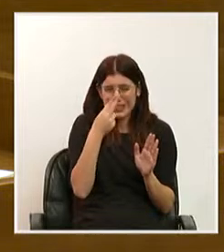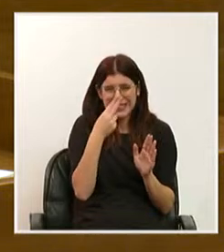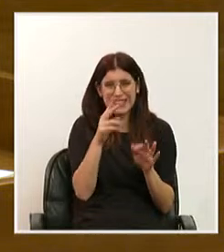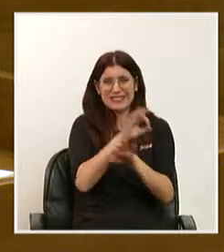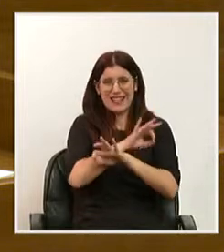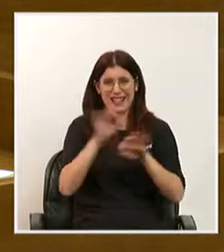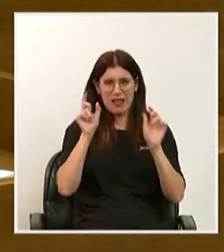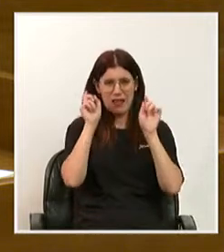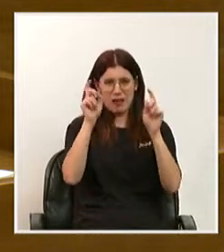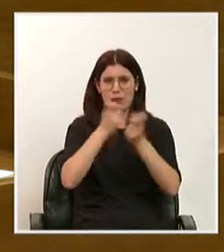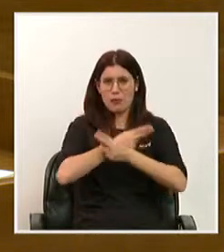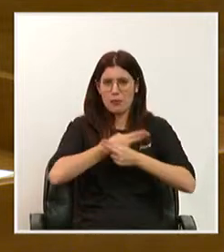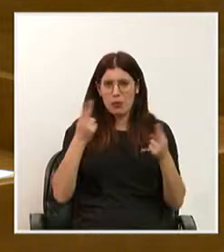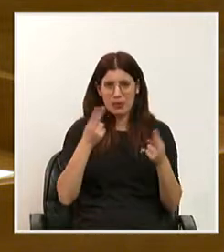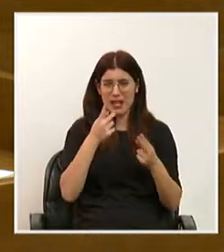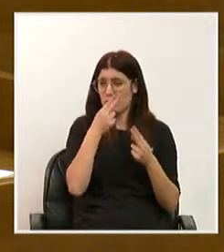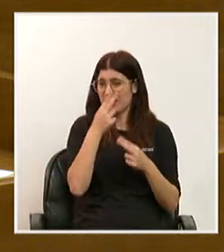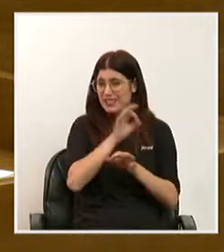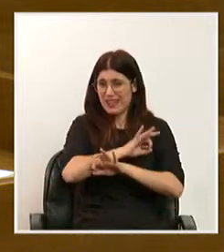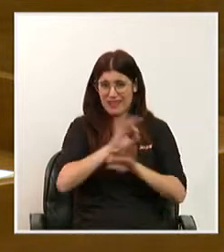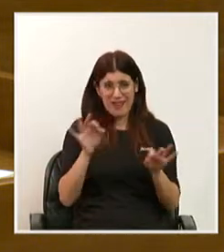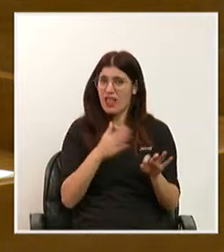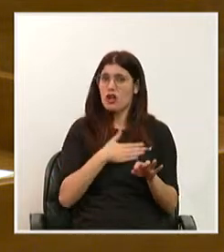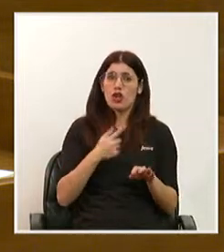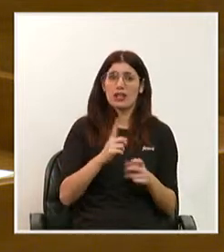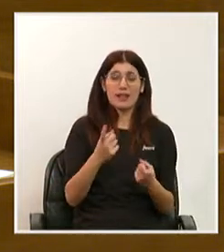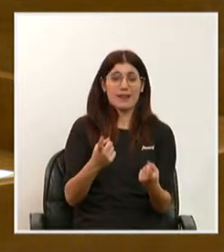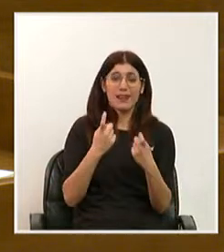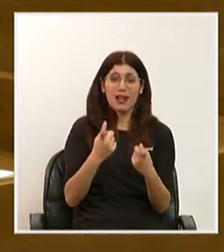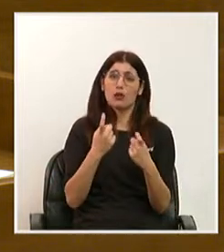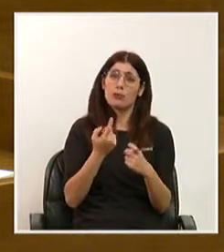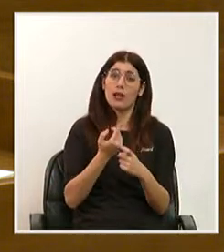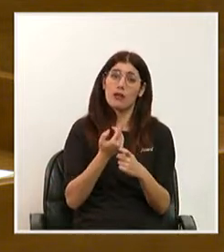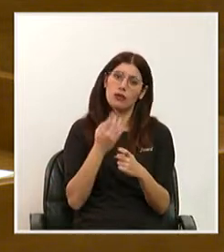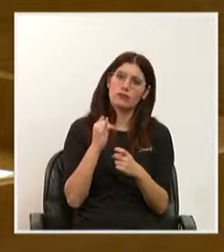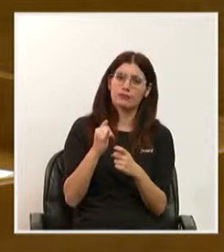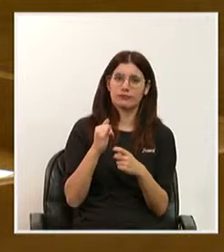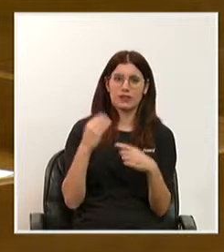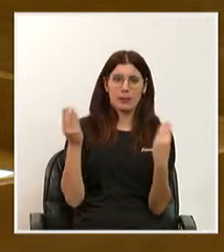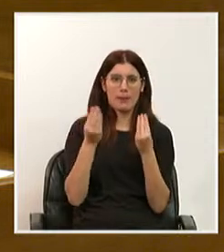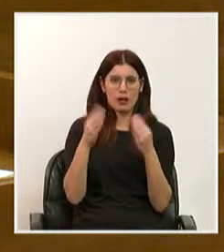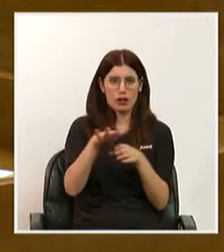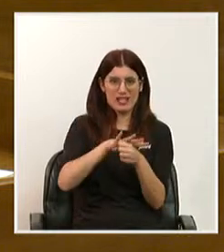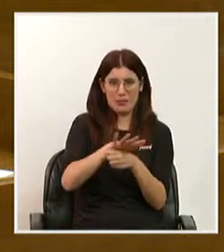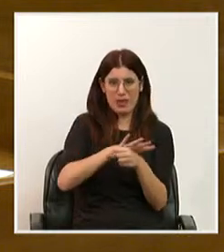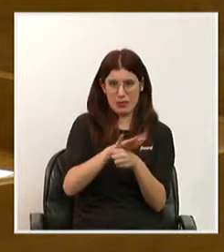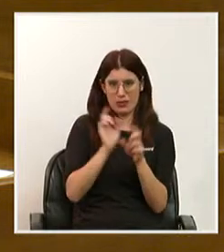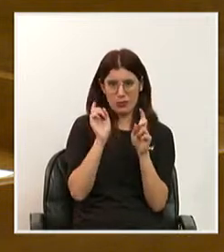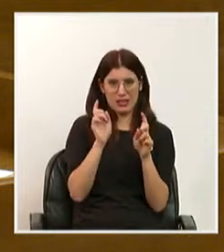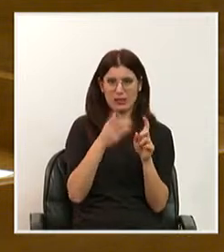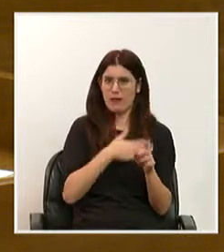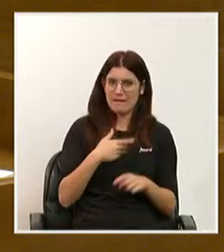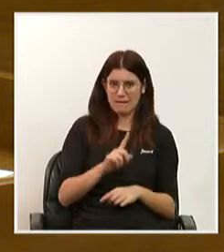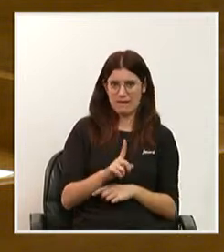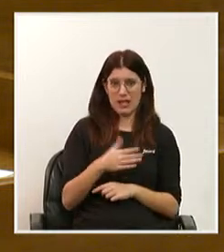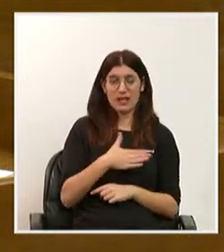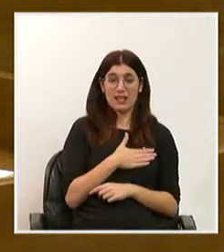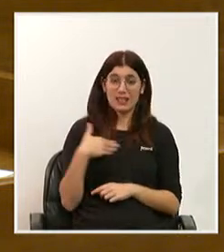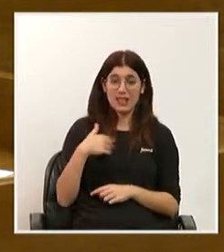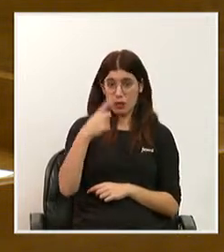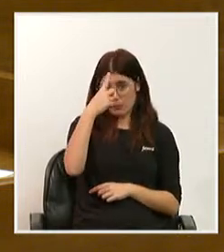educa pública noen que el alumn tenir espa educativos volem recordarlos